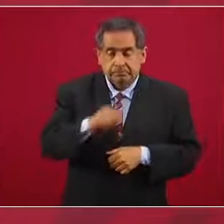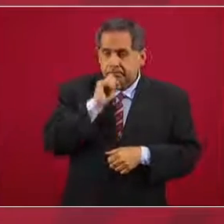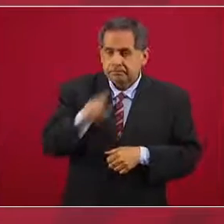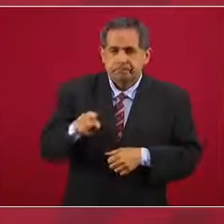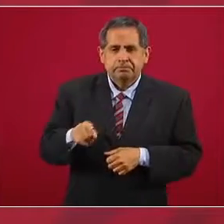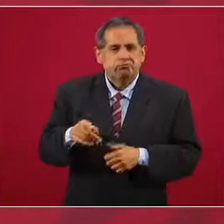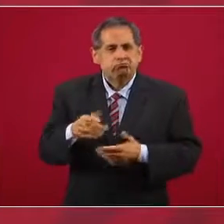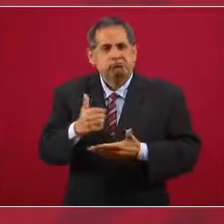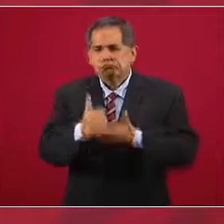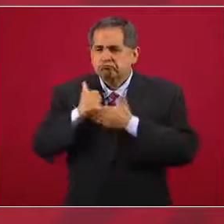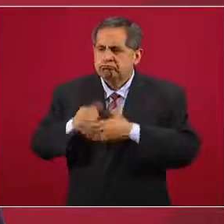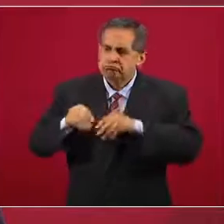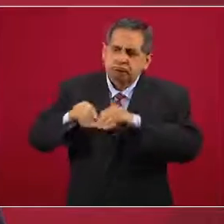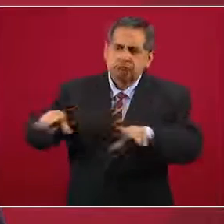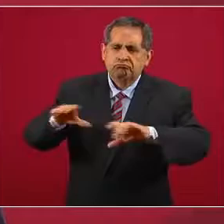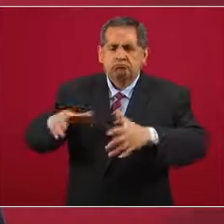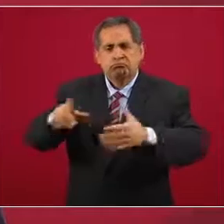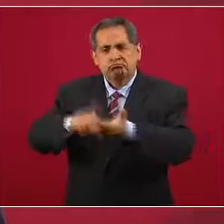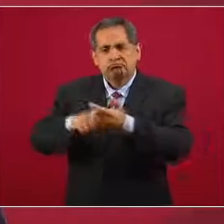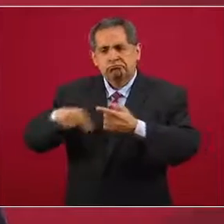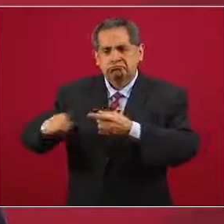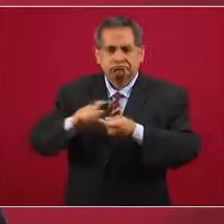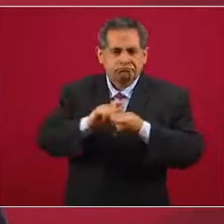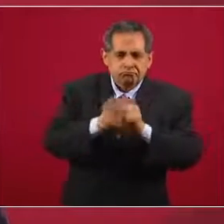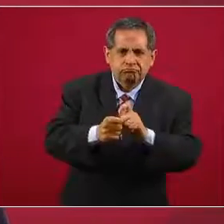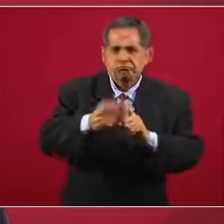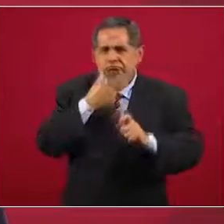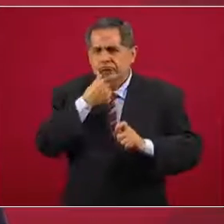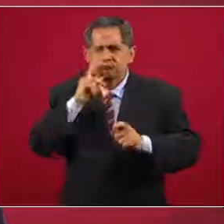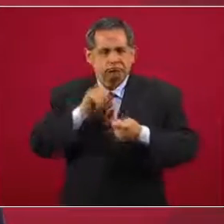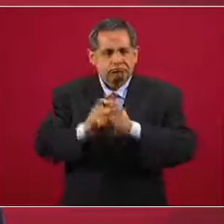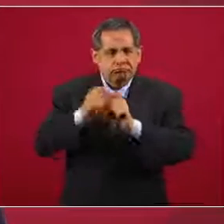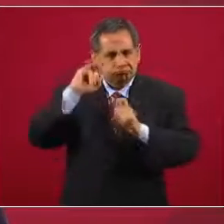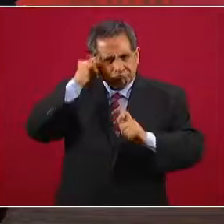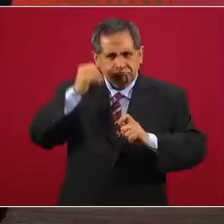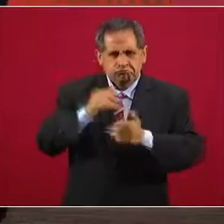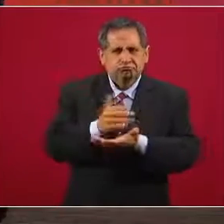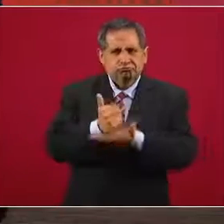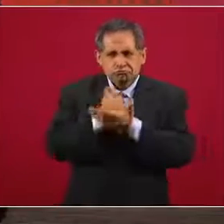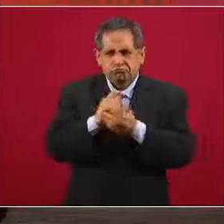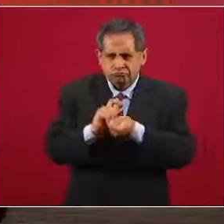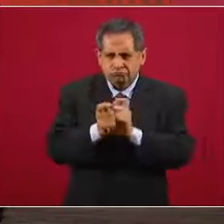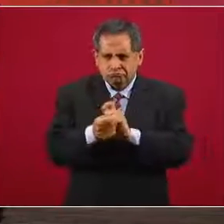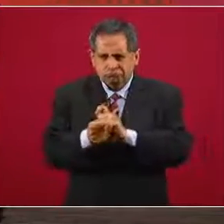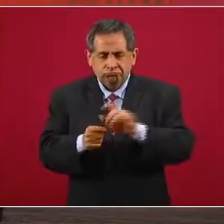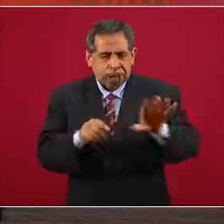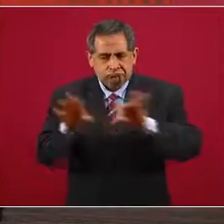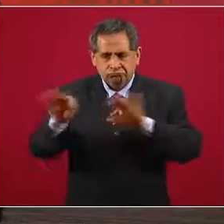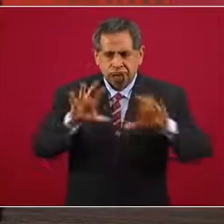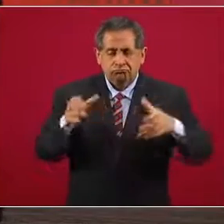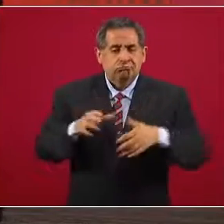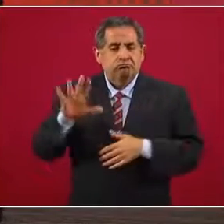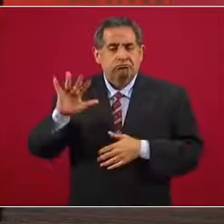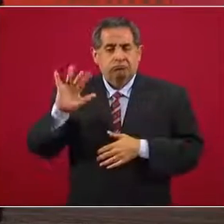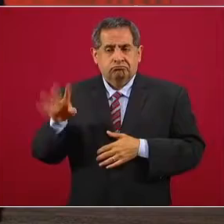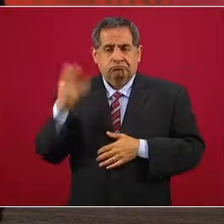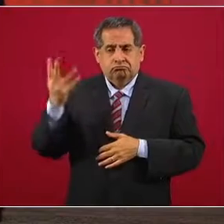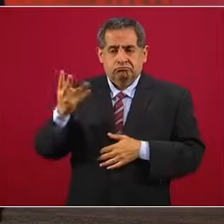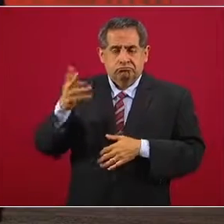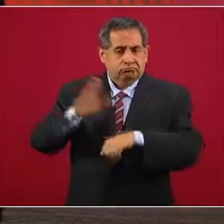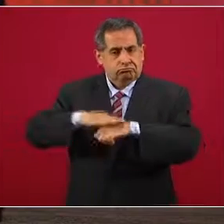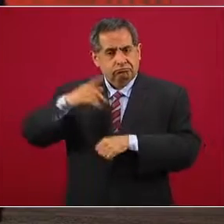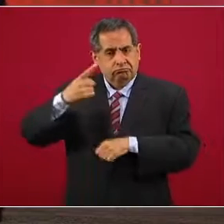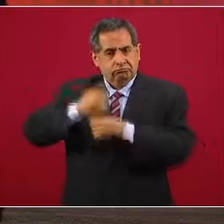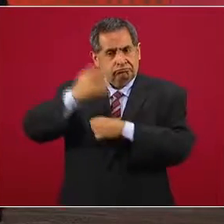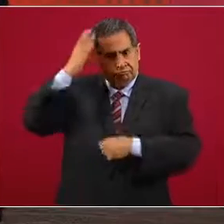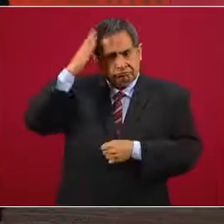nos facilitaron el acceso a traductoras y traductores de lenguas indígenas. Seleccionamos 54 que son las